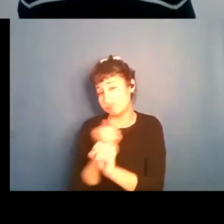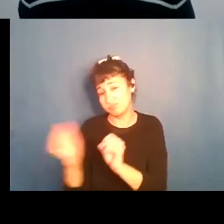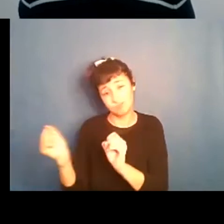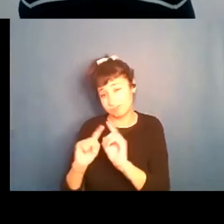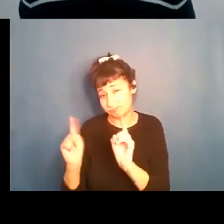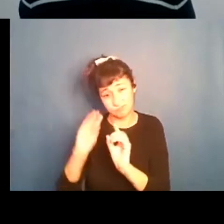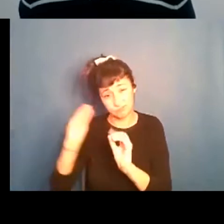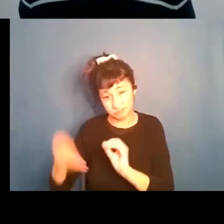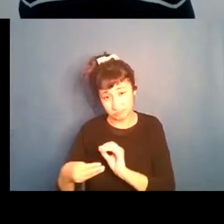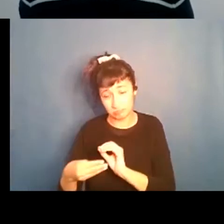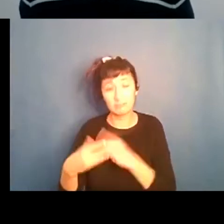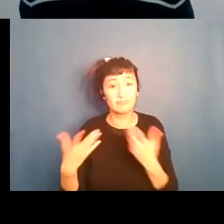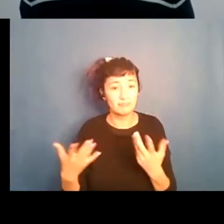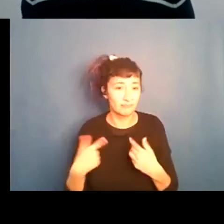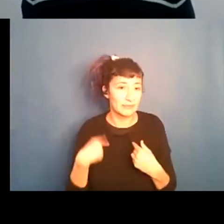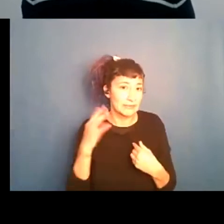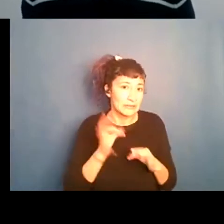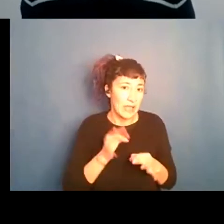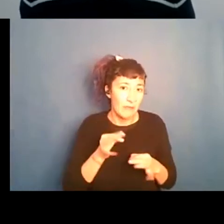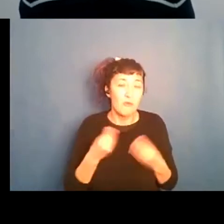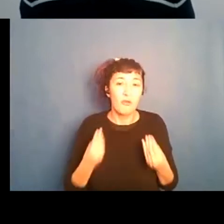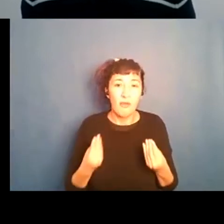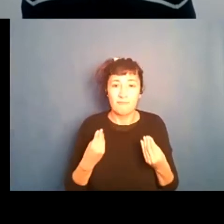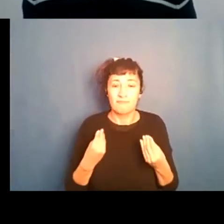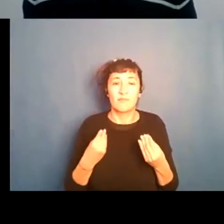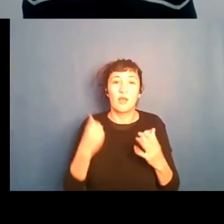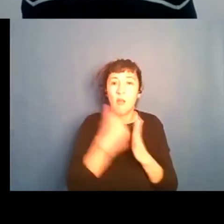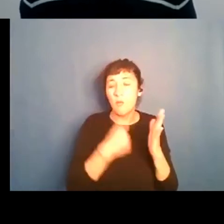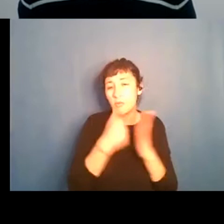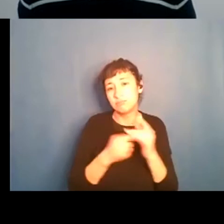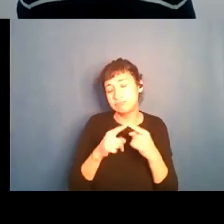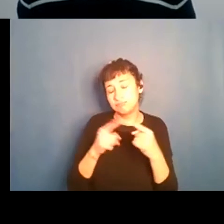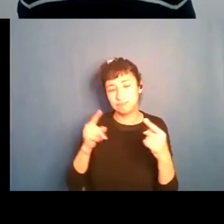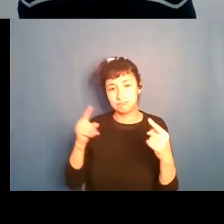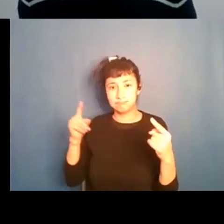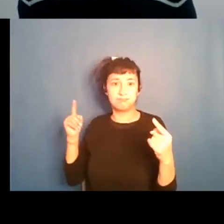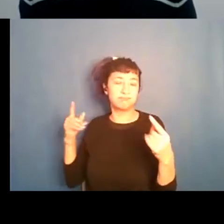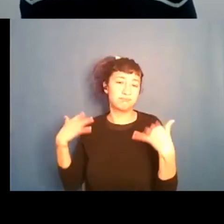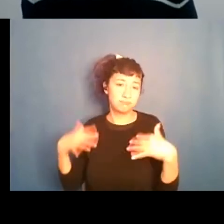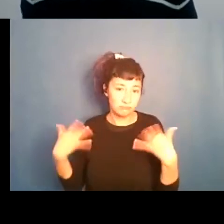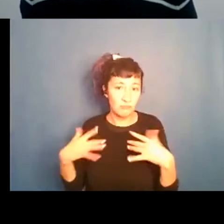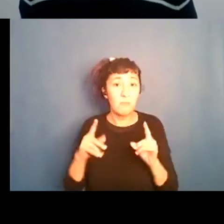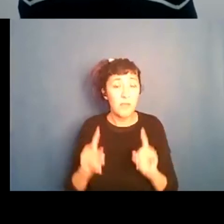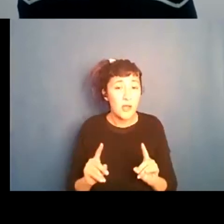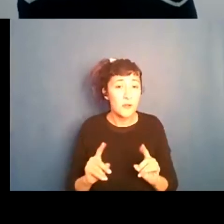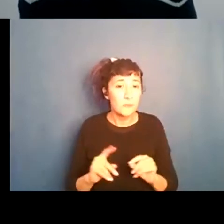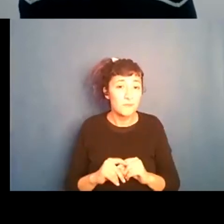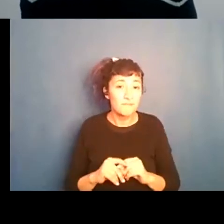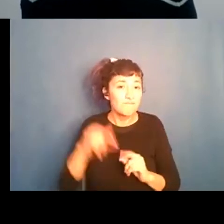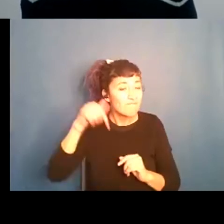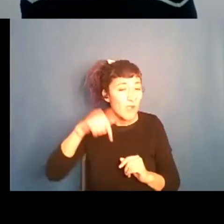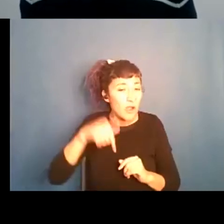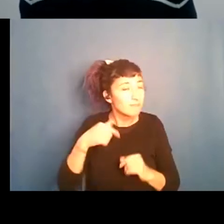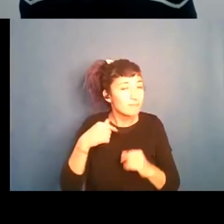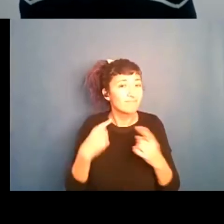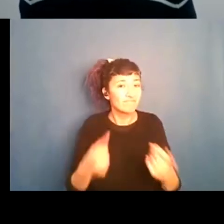tanto, sabemos que es una lucha muy larga, pero no es menor, que hoy por hoy necesitamos